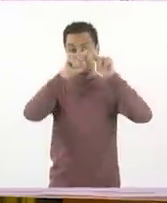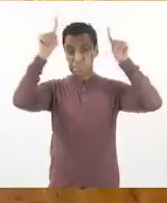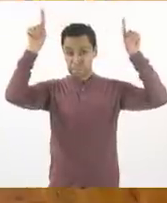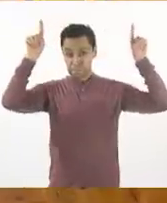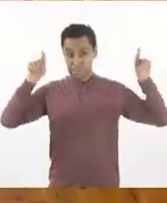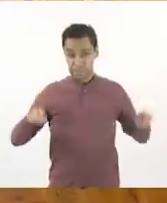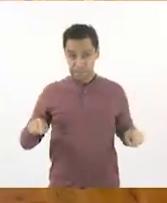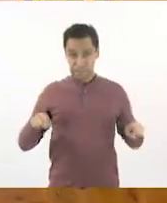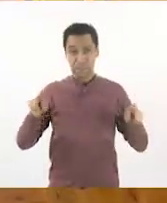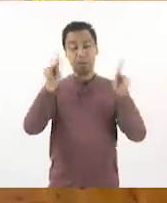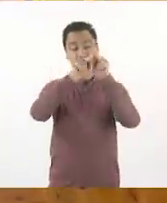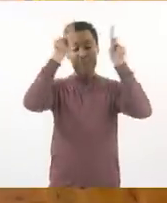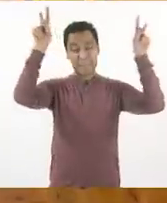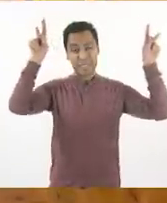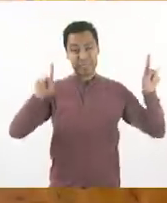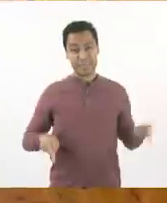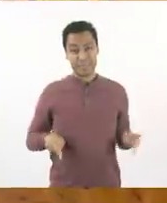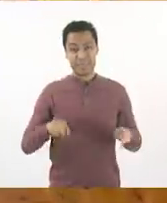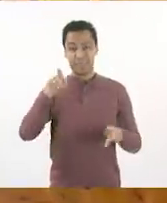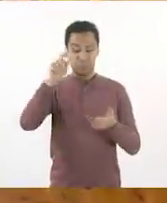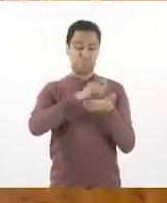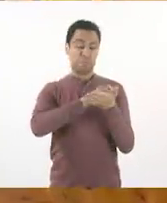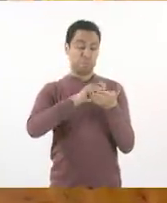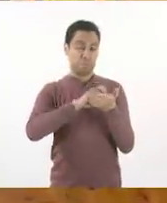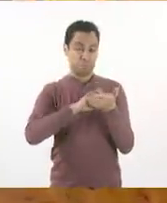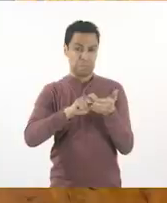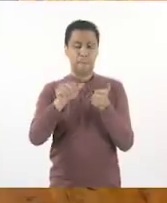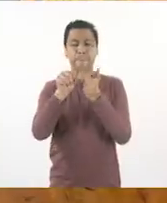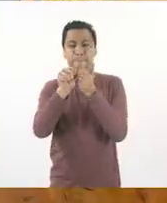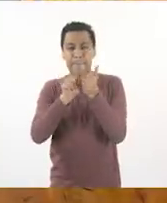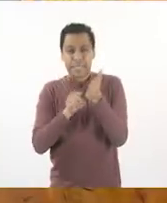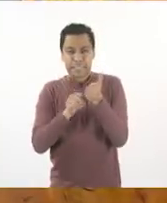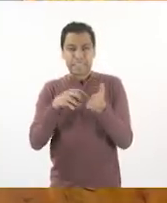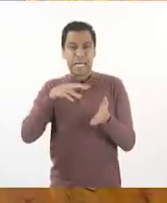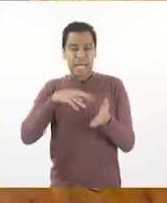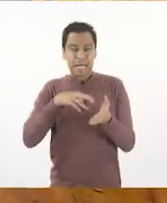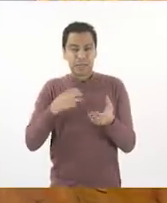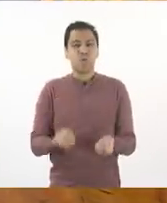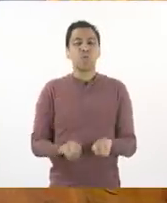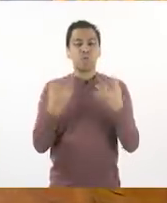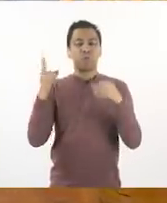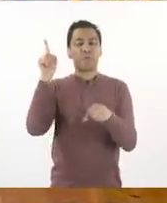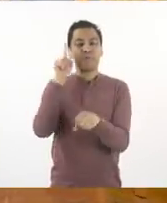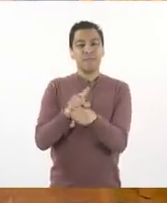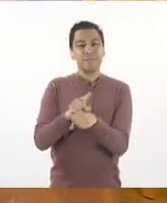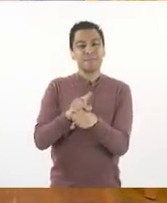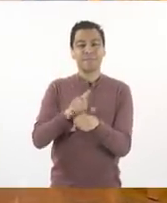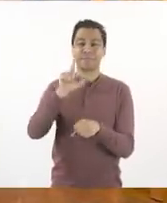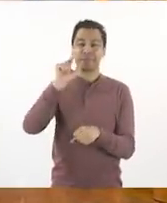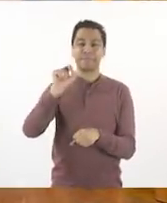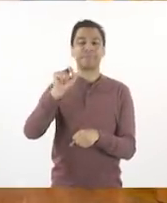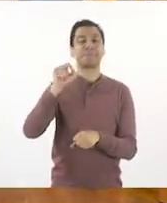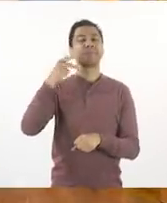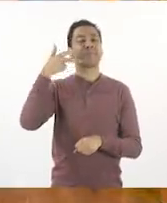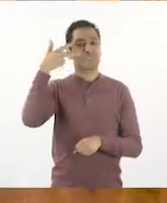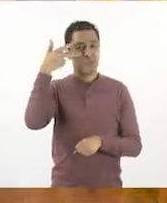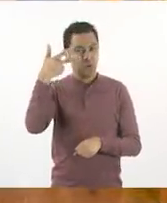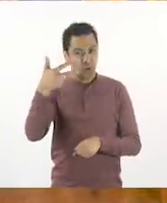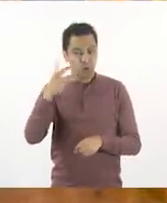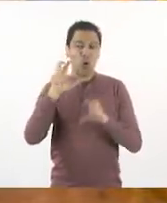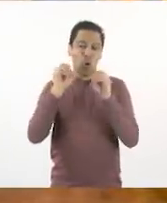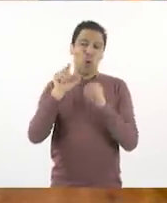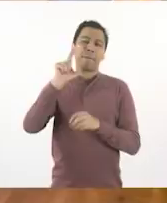pizarrón los meses que tienen 28 o 29 días. ¿Recuerdas? Sí, los meses que tienen 28